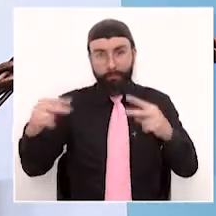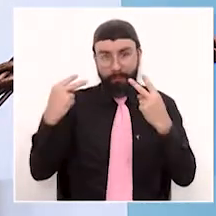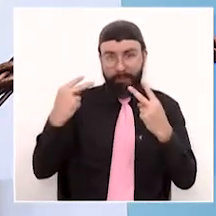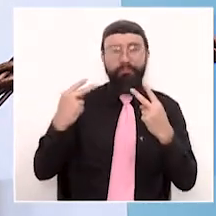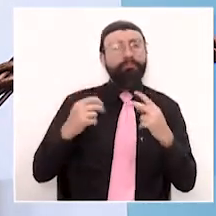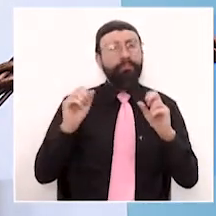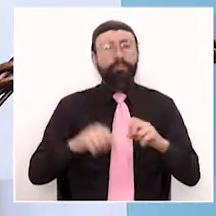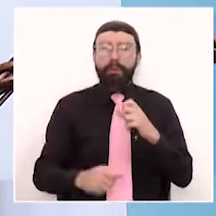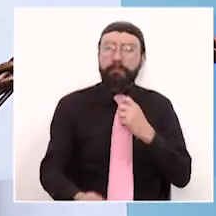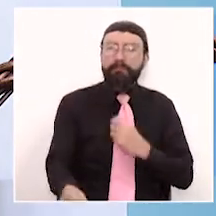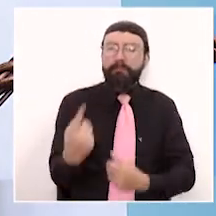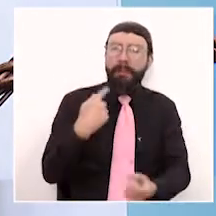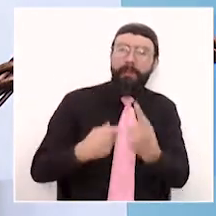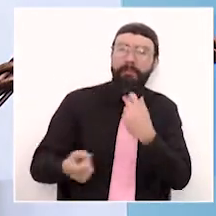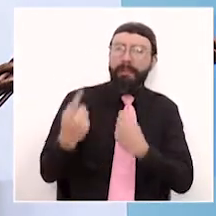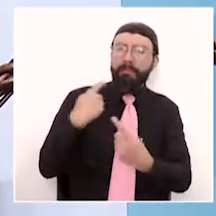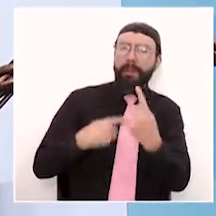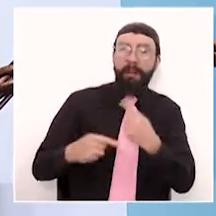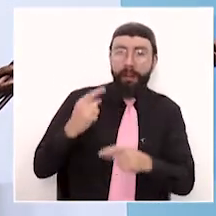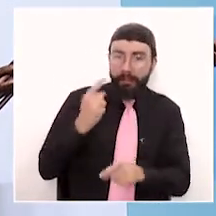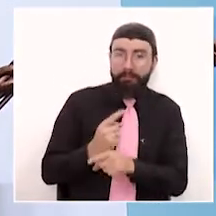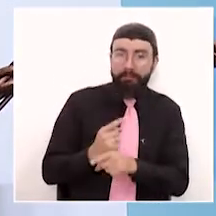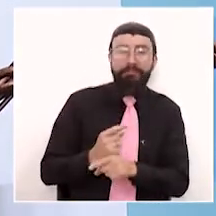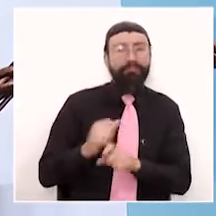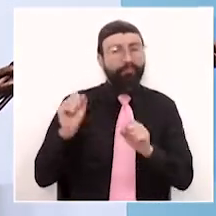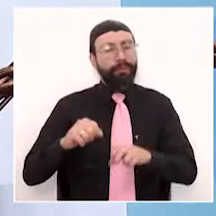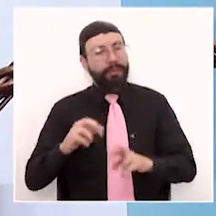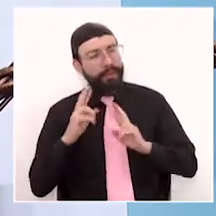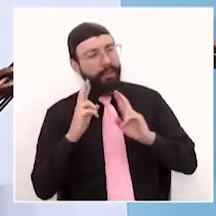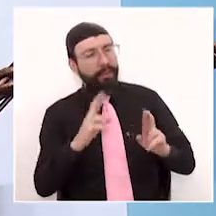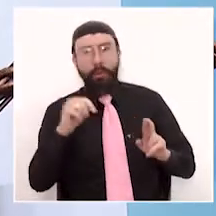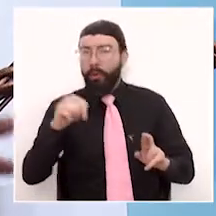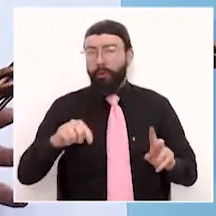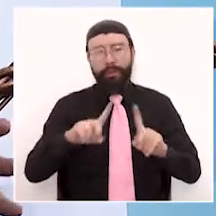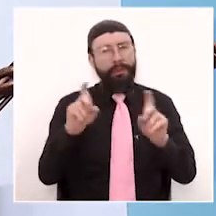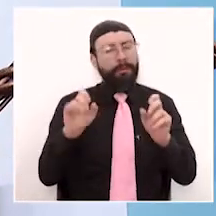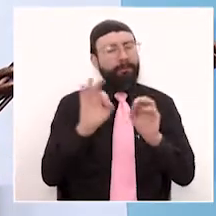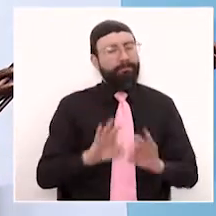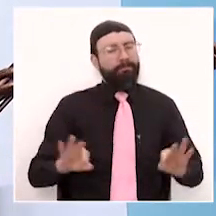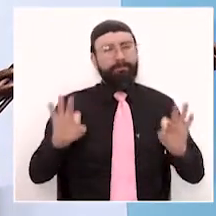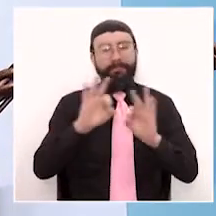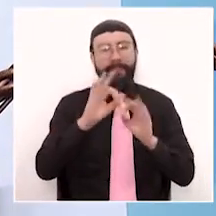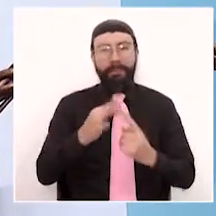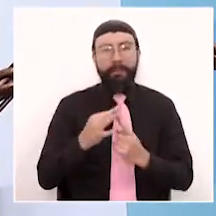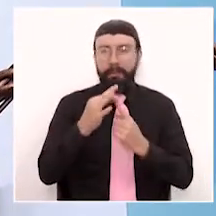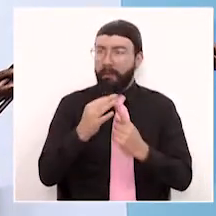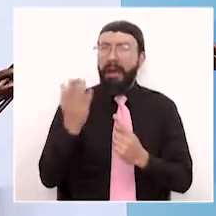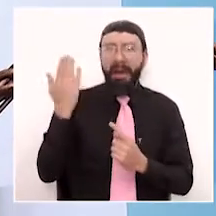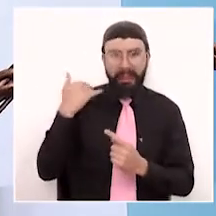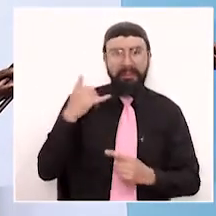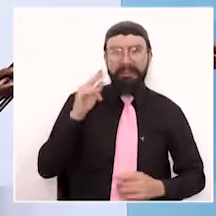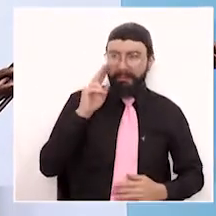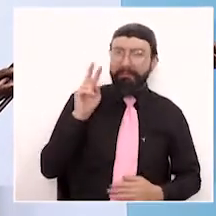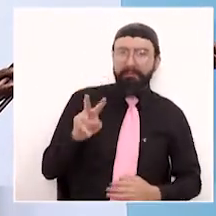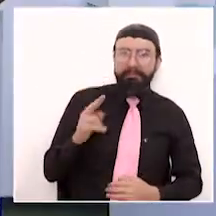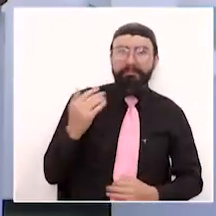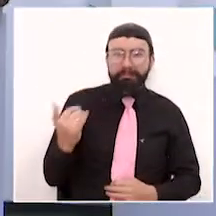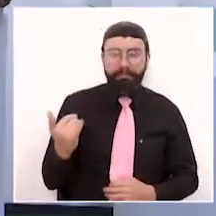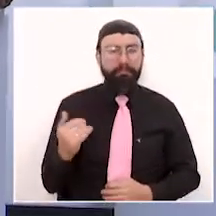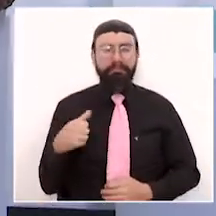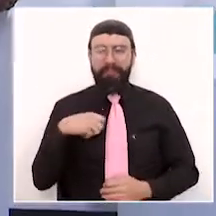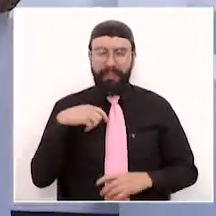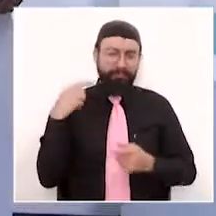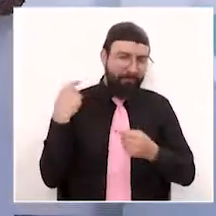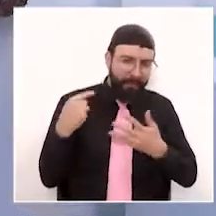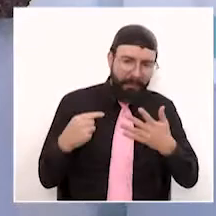todas las preguntas en vivo, porque hoy vamos a hablar de un tema fantástico. Ya lo veían ustedes en cámara grande, todo lo que tenemos aquí